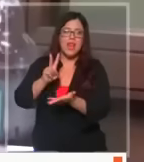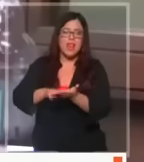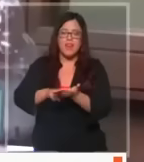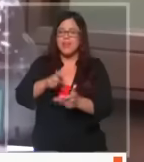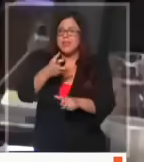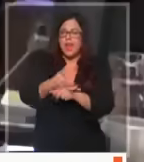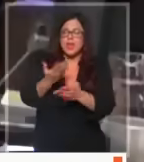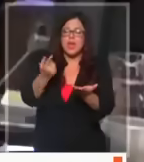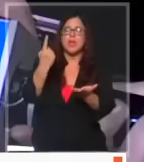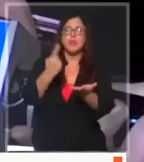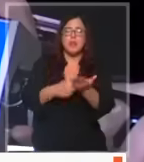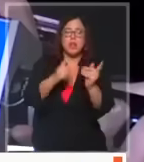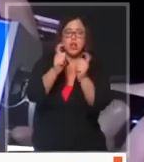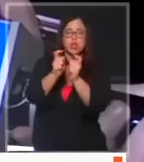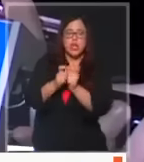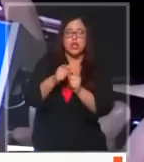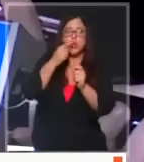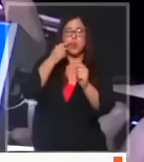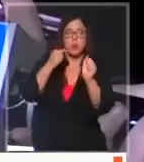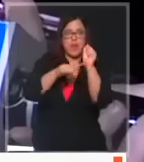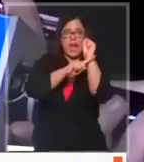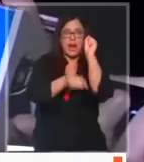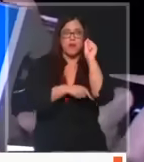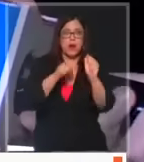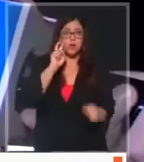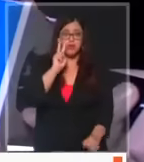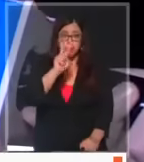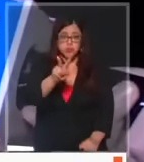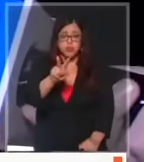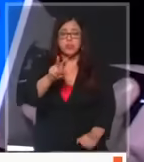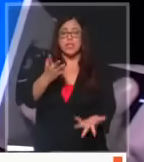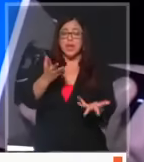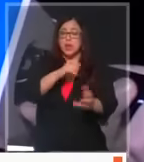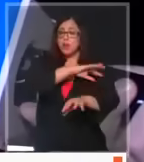detrás de los 1000 contactos de Hermosilla, el abogado más controversial del último tiempo.